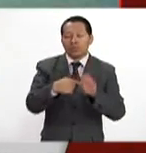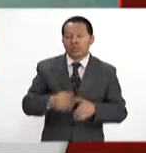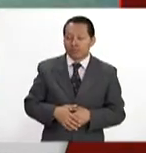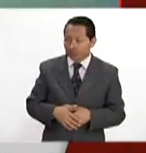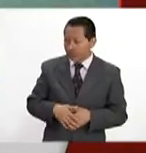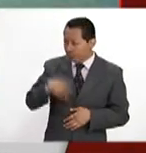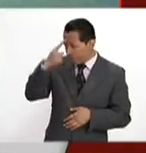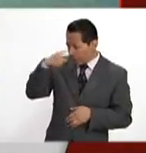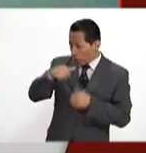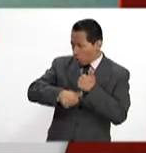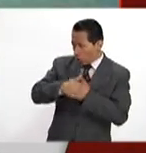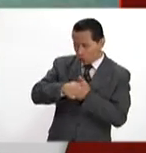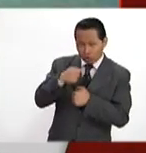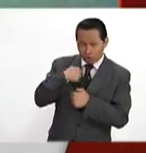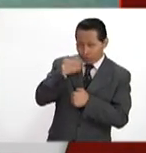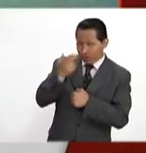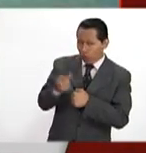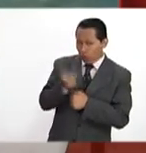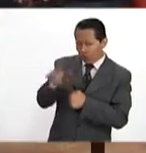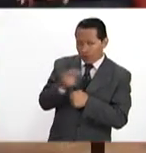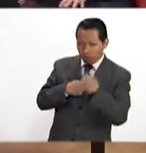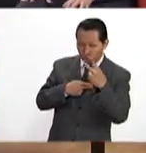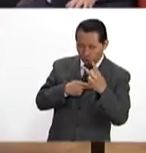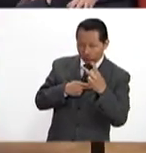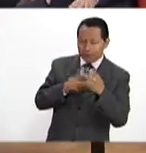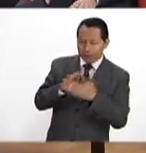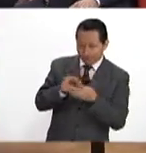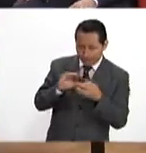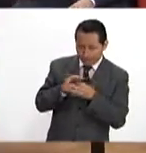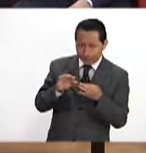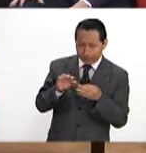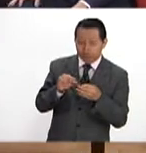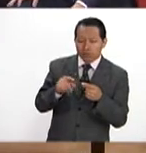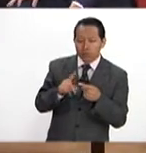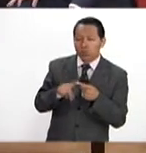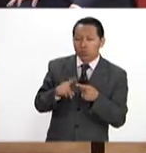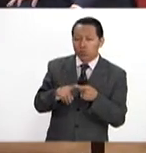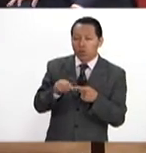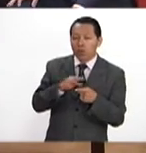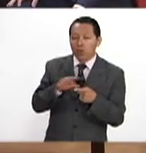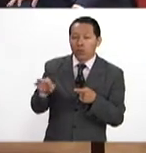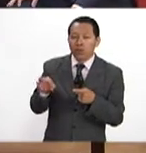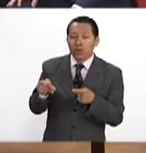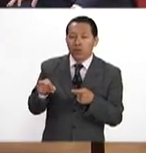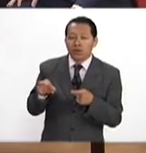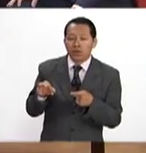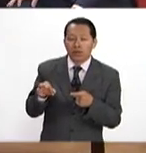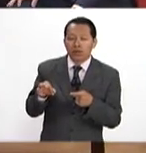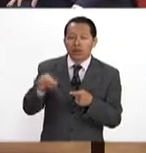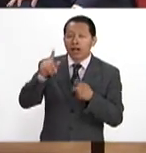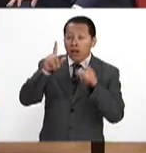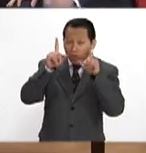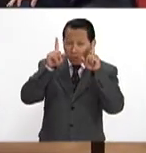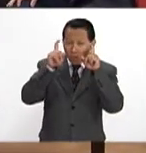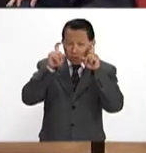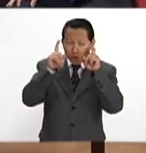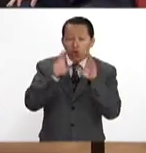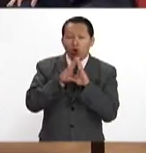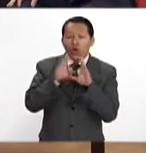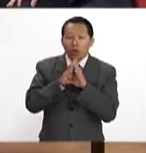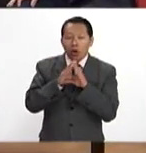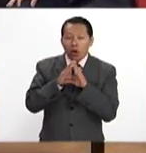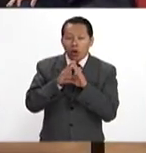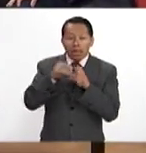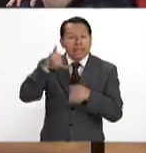Para los concursos me gustaría hacerte dos preguntas que tienen que ver un poco. ¿Entran también la posibilidad de fotografías tomadas